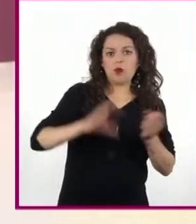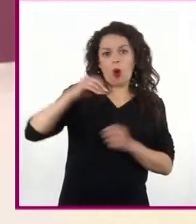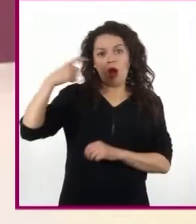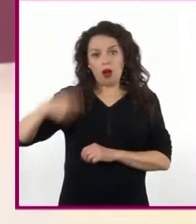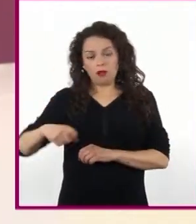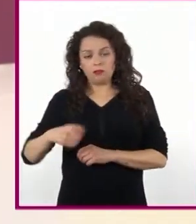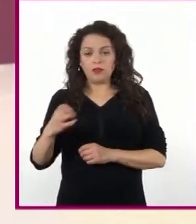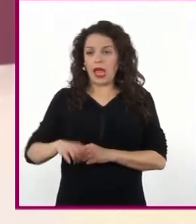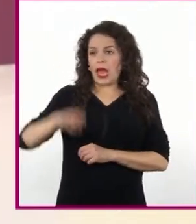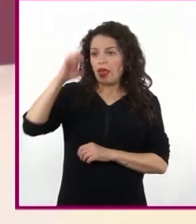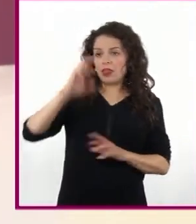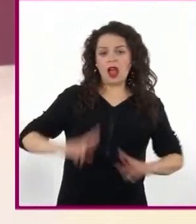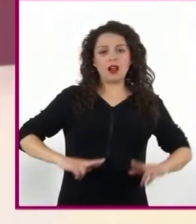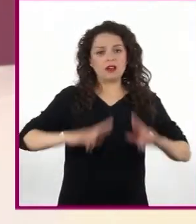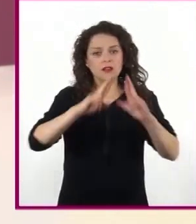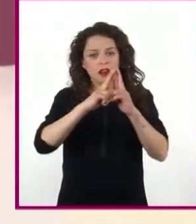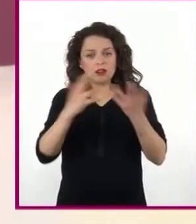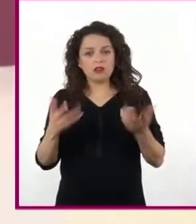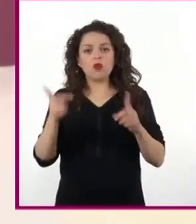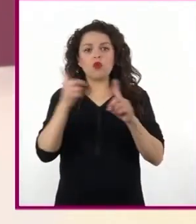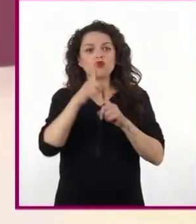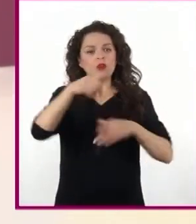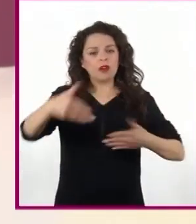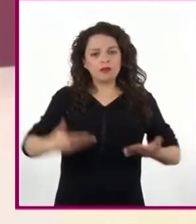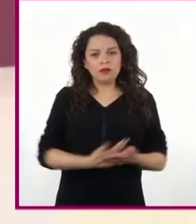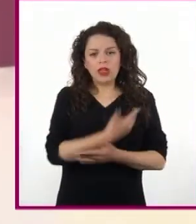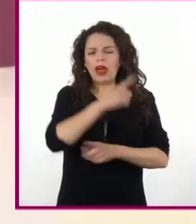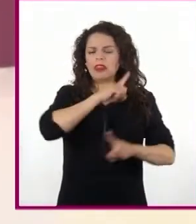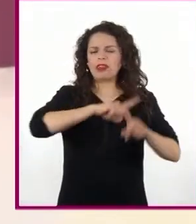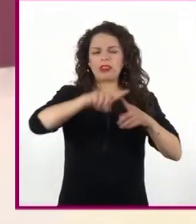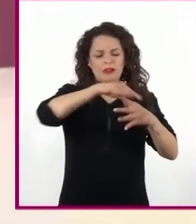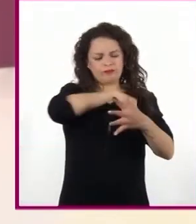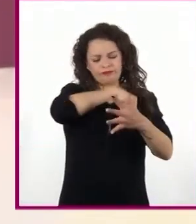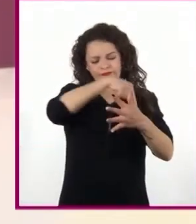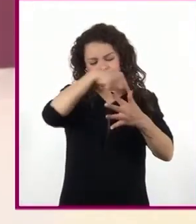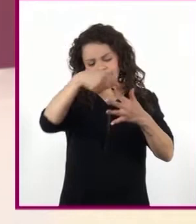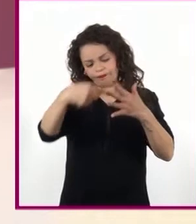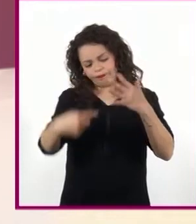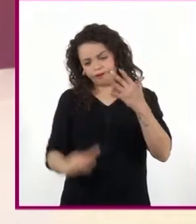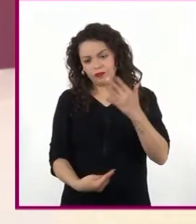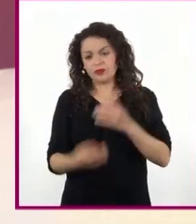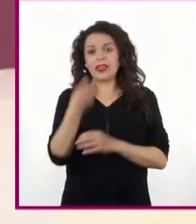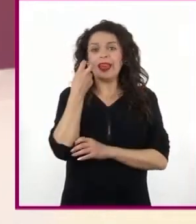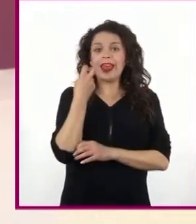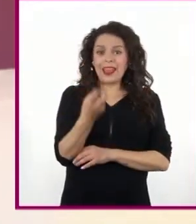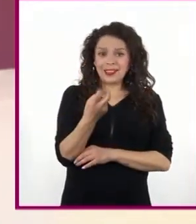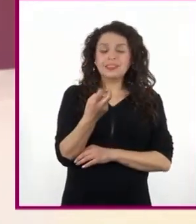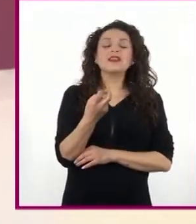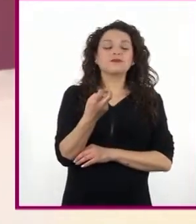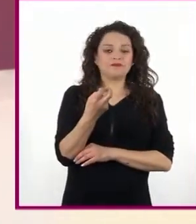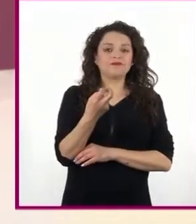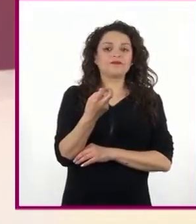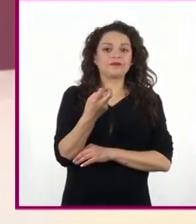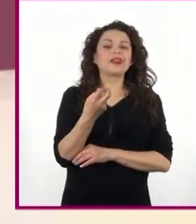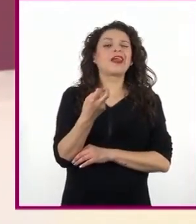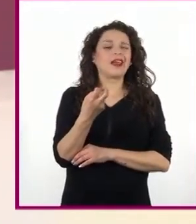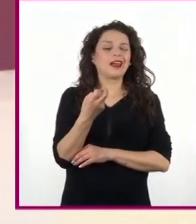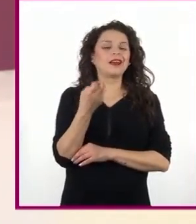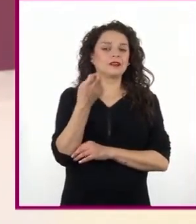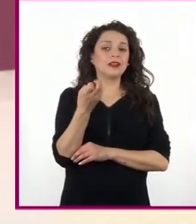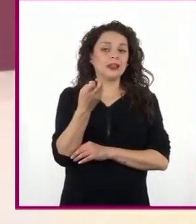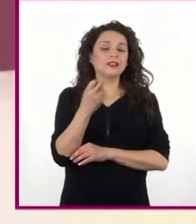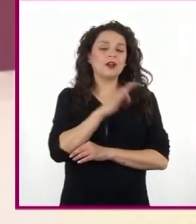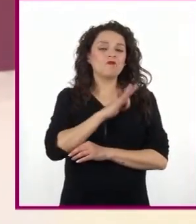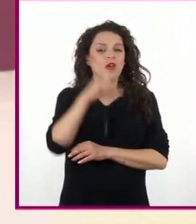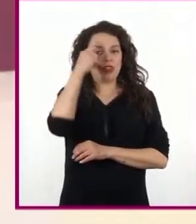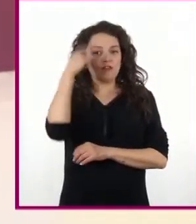la religión, la nacionalidad, entre otros rasgos, se han tomado como pretexto para propiciar la discriminación, la intolerancia